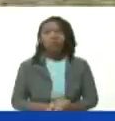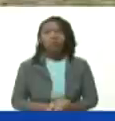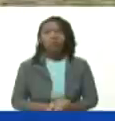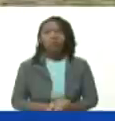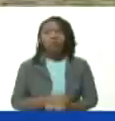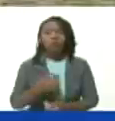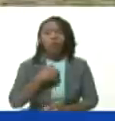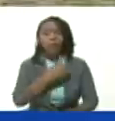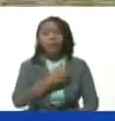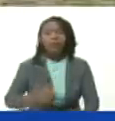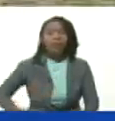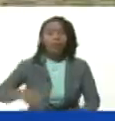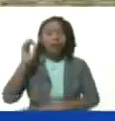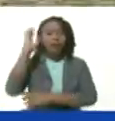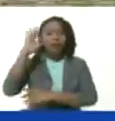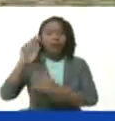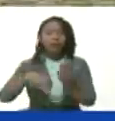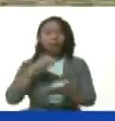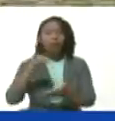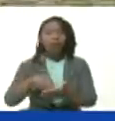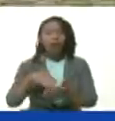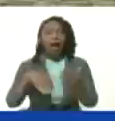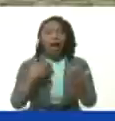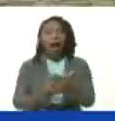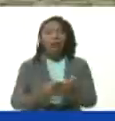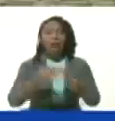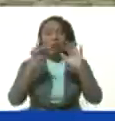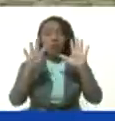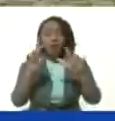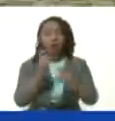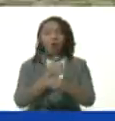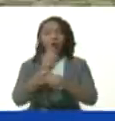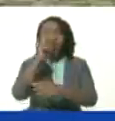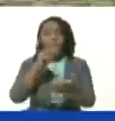Fui presidente de la Asamblea Nacional hasta el 9 de agosto de